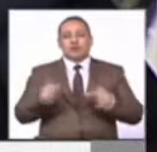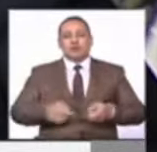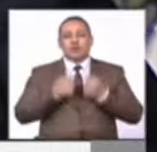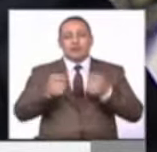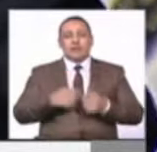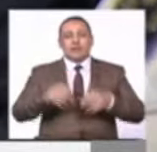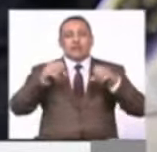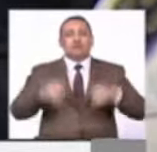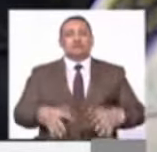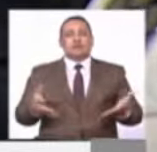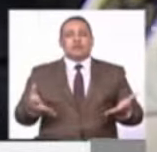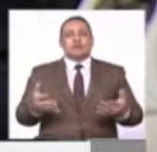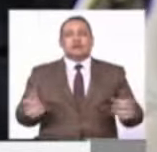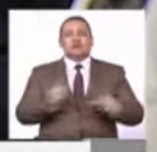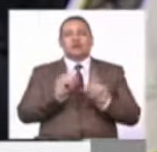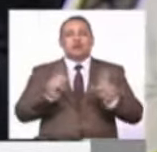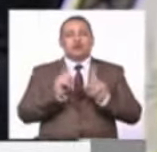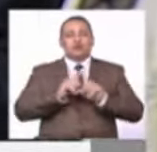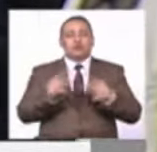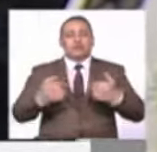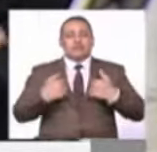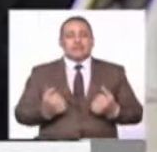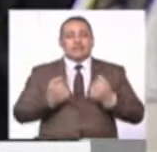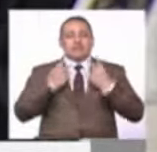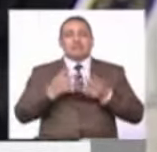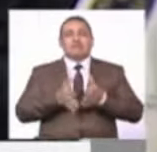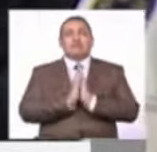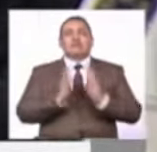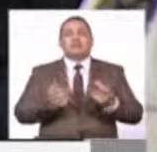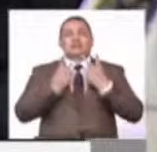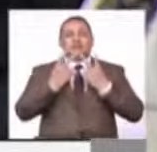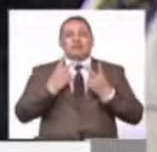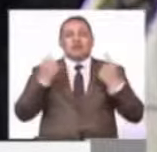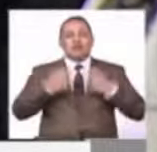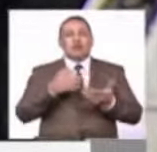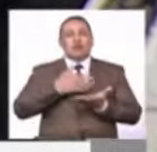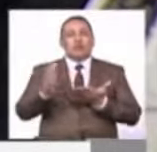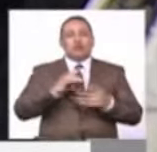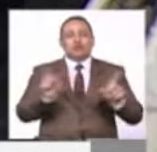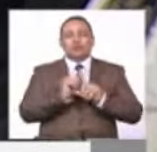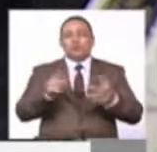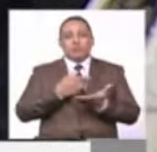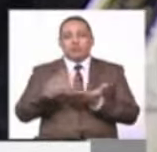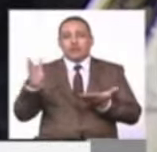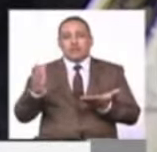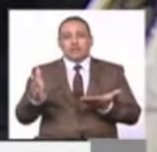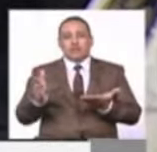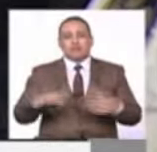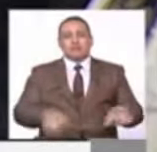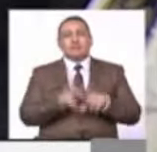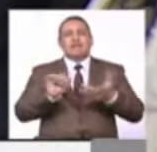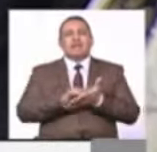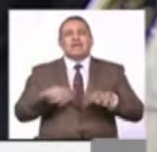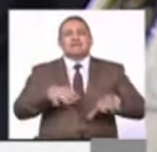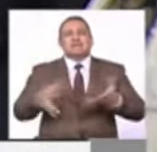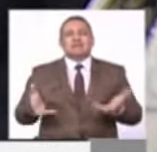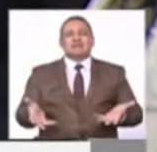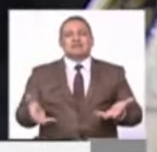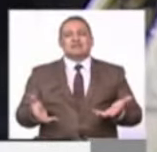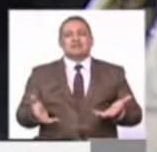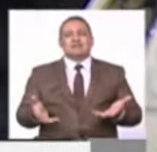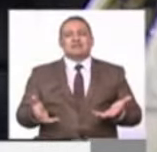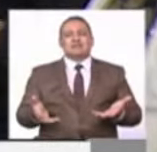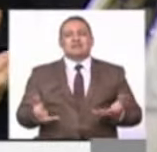renunciar no no le correspondía pedir que que la vaquen y no podían bacla qué tenía que hacer